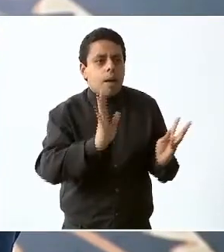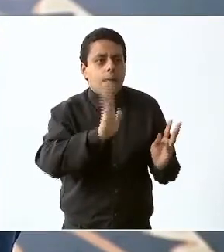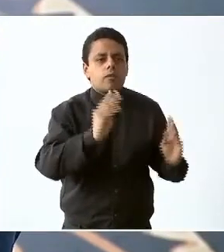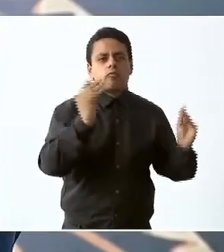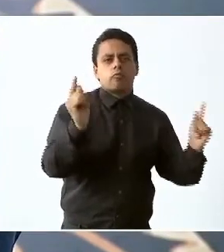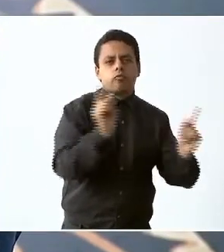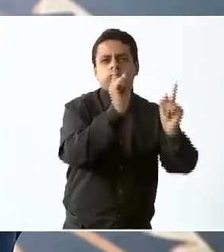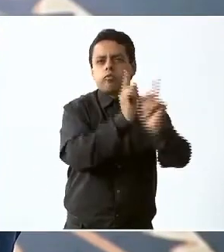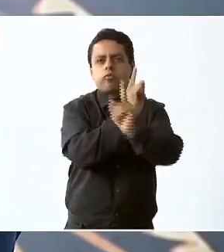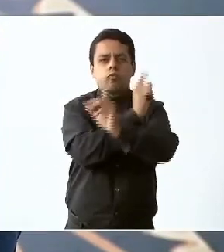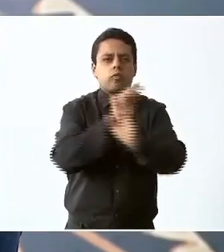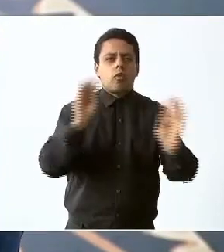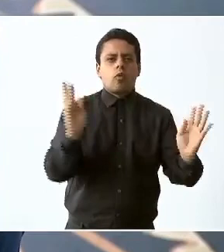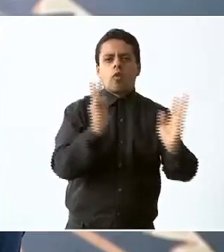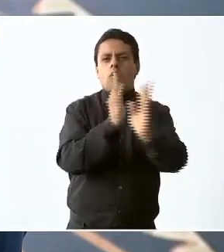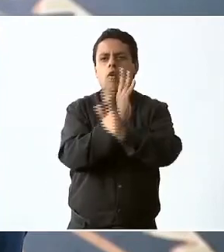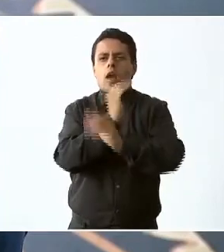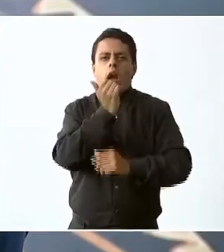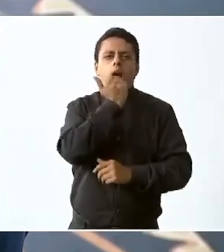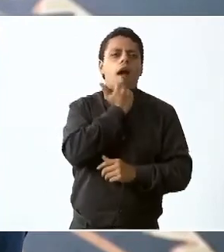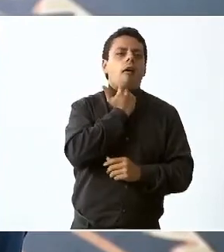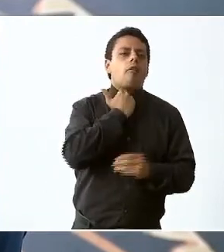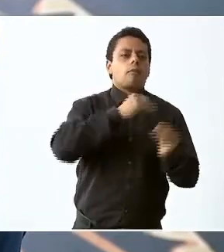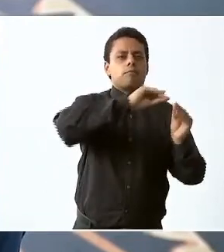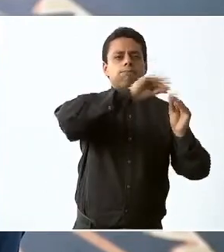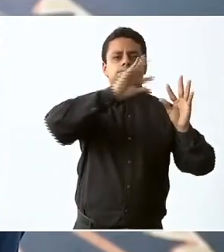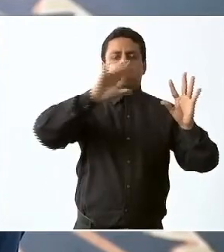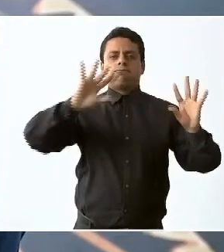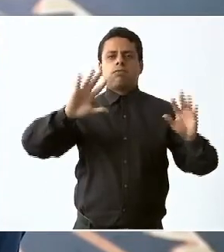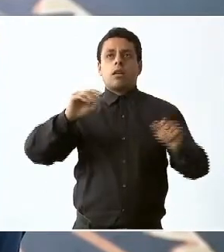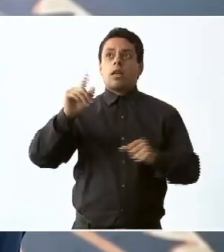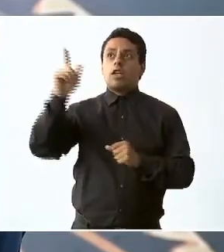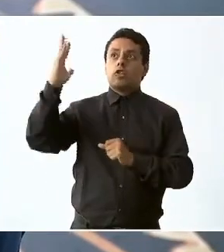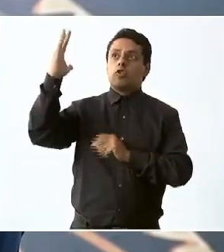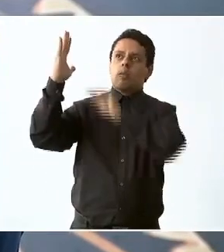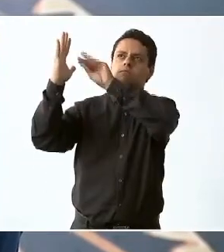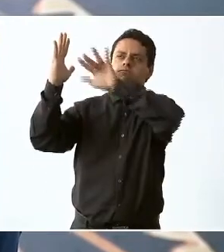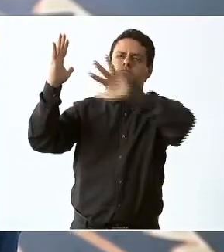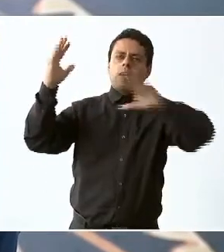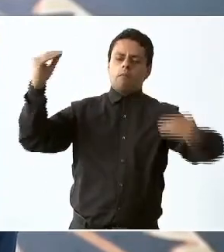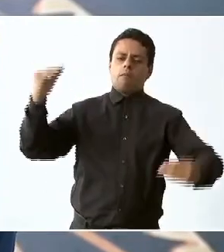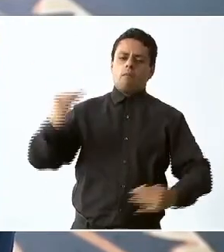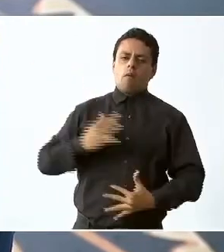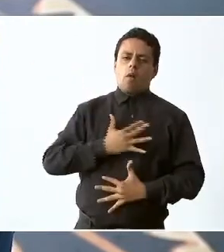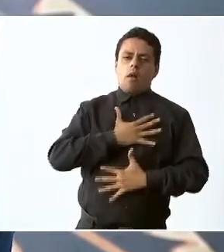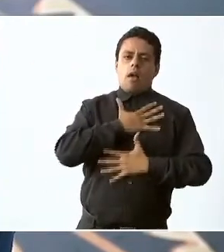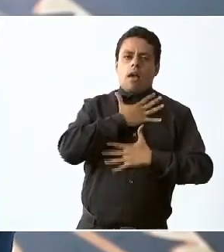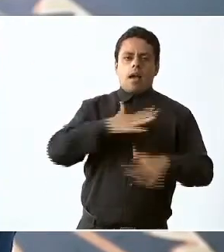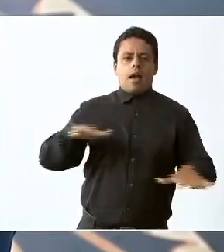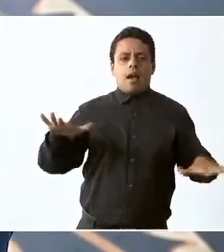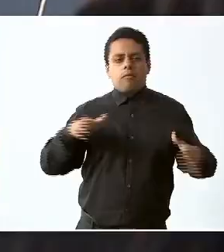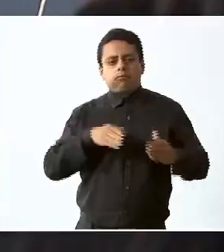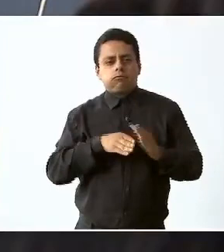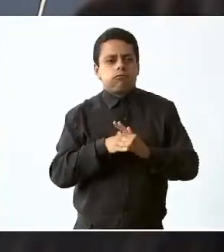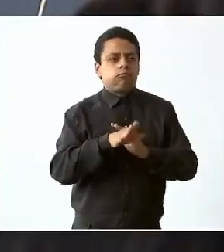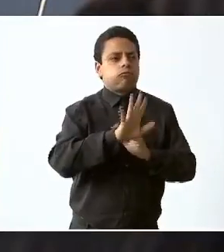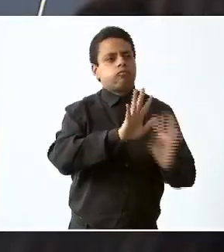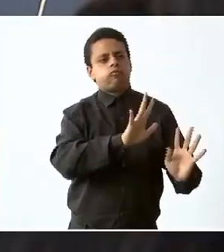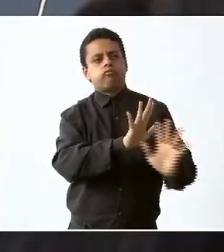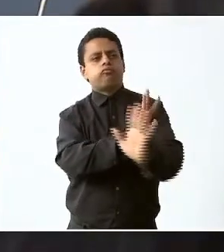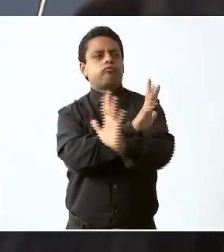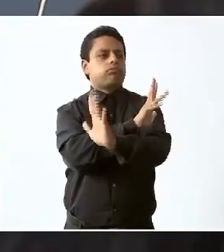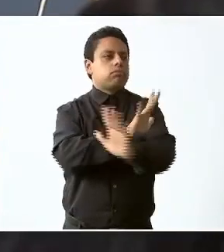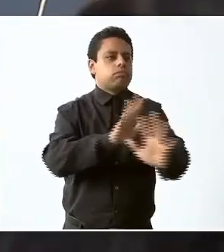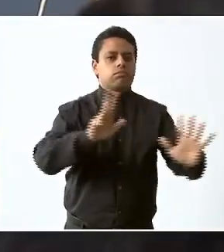o destilando un invisible alcohol, vestidas con las redes de tu sol, cruzan como botellas alambradas.